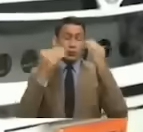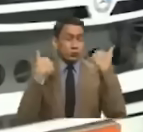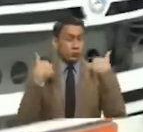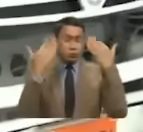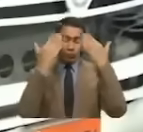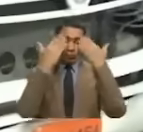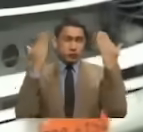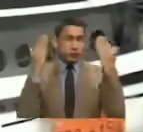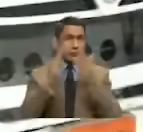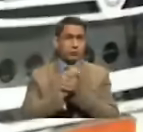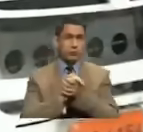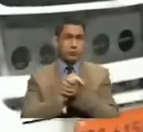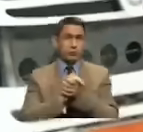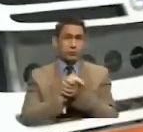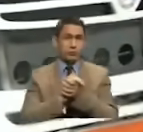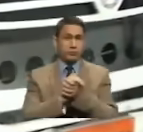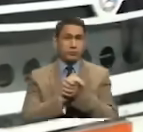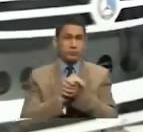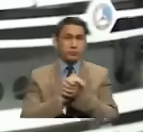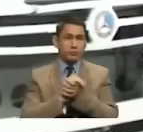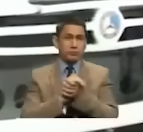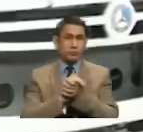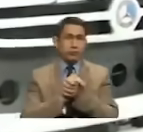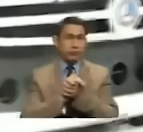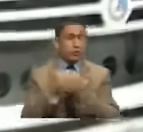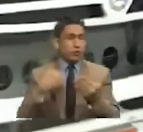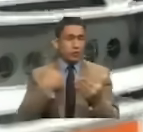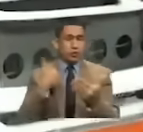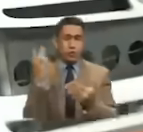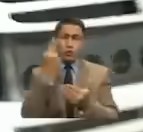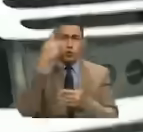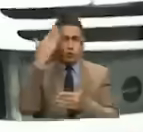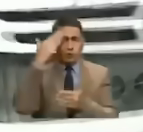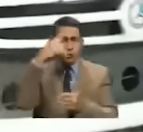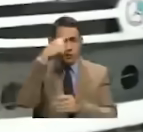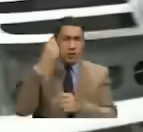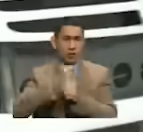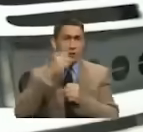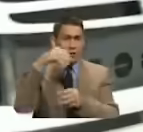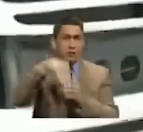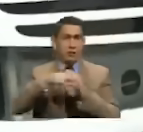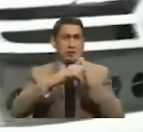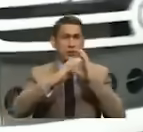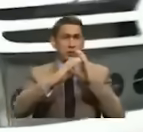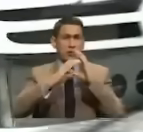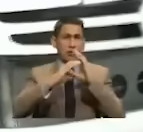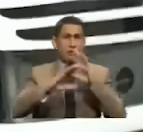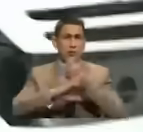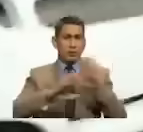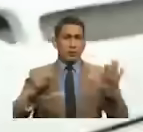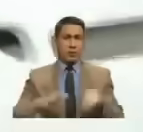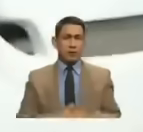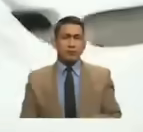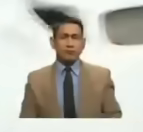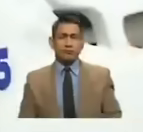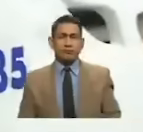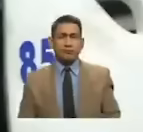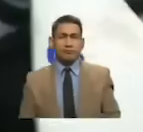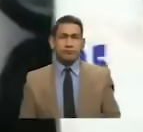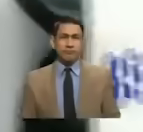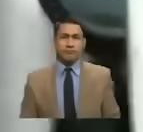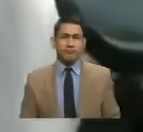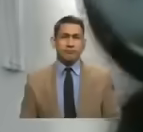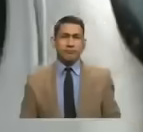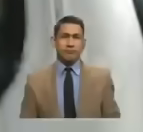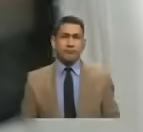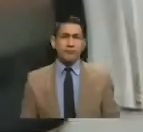ahí. Yo lo que sé, llamar mi carro nomás, nada más. Al monte, al monte, al monte. No dejan subir por eso.